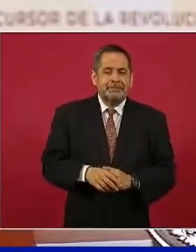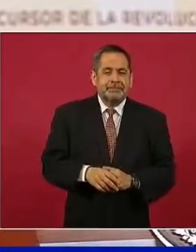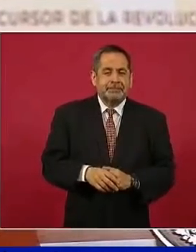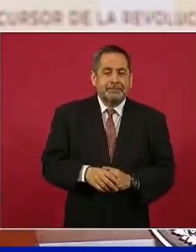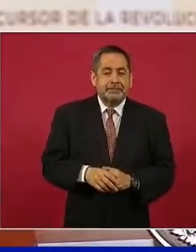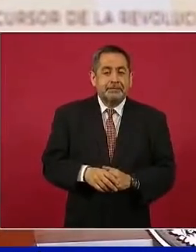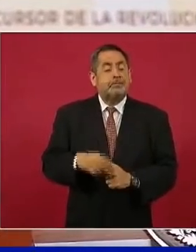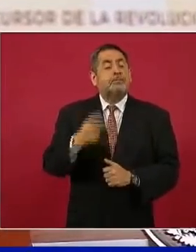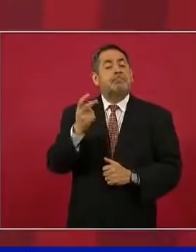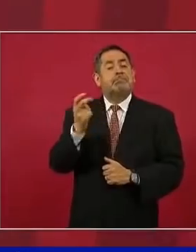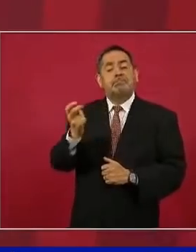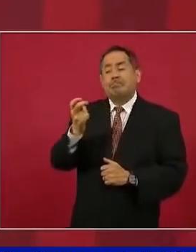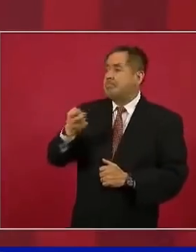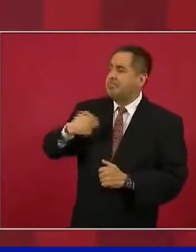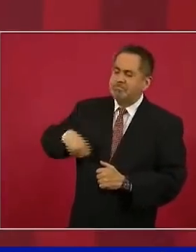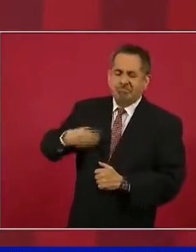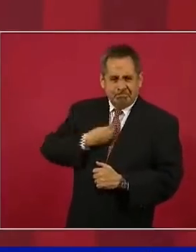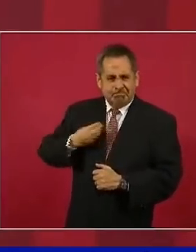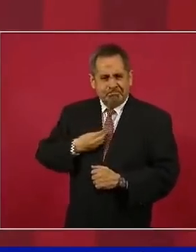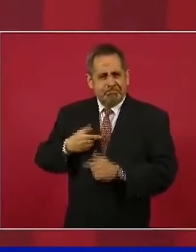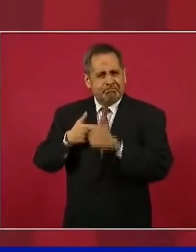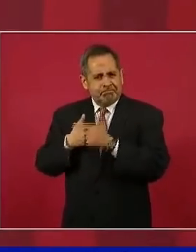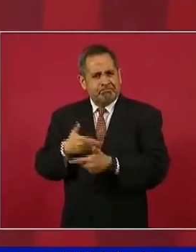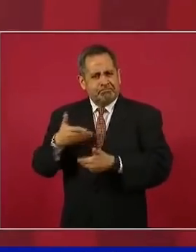Por eso resistimos.